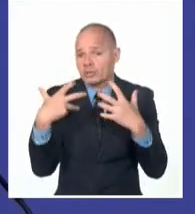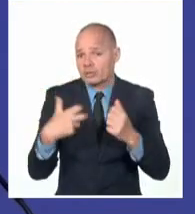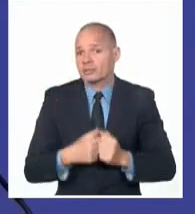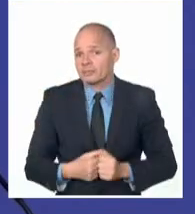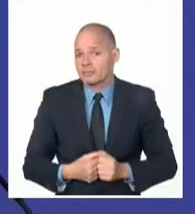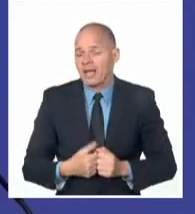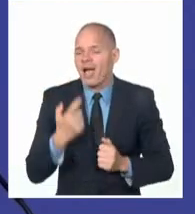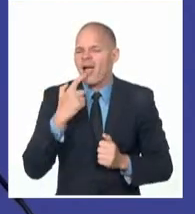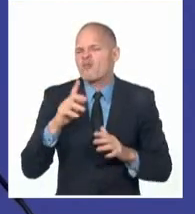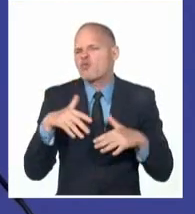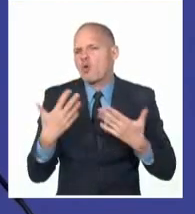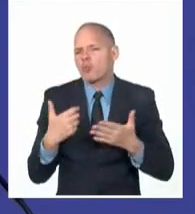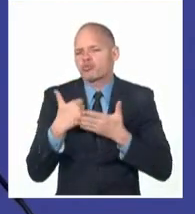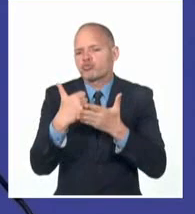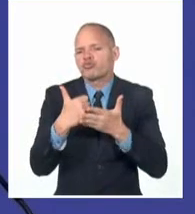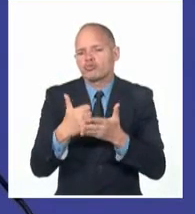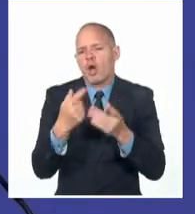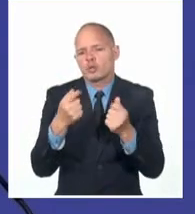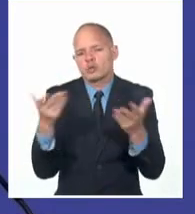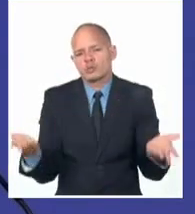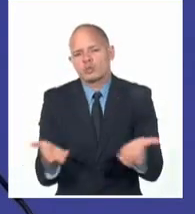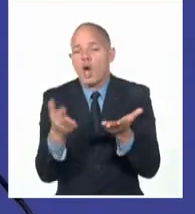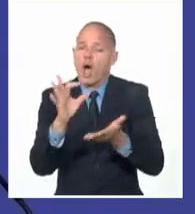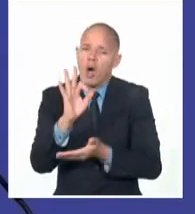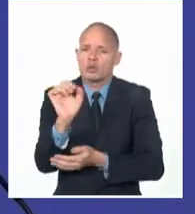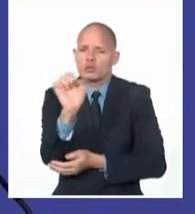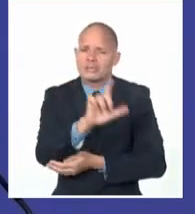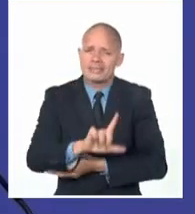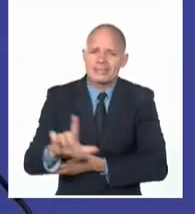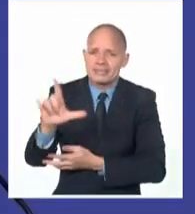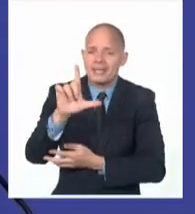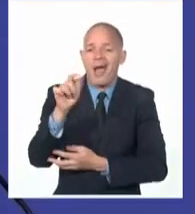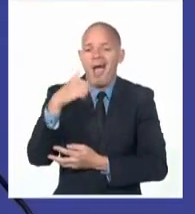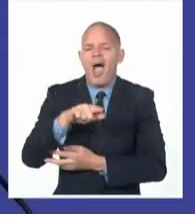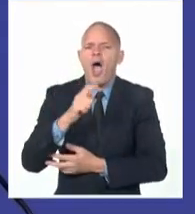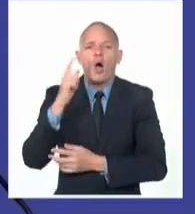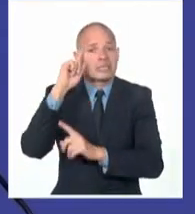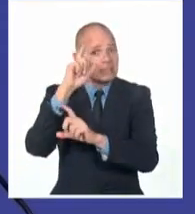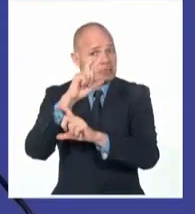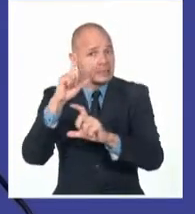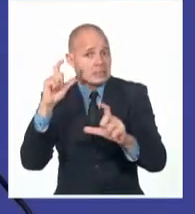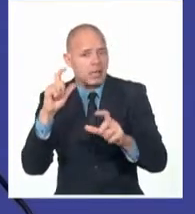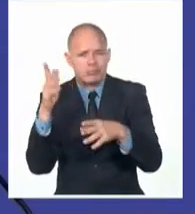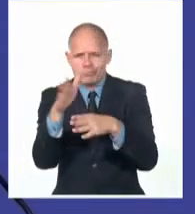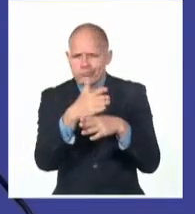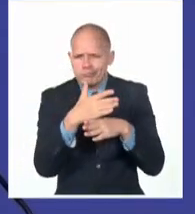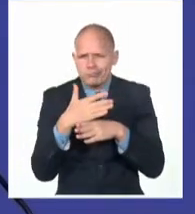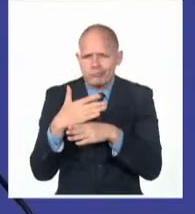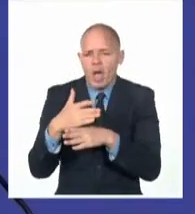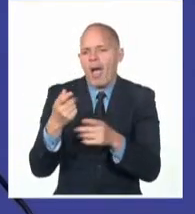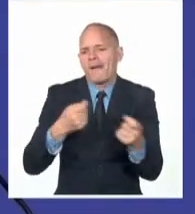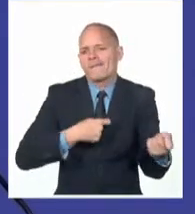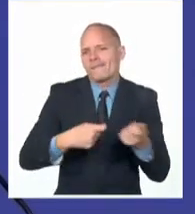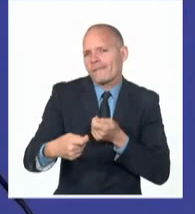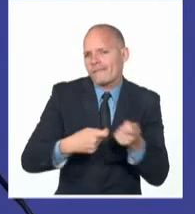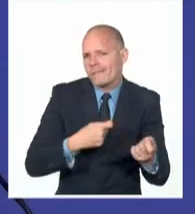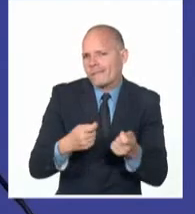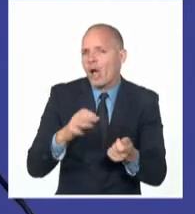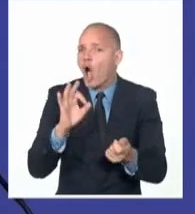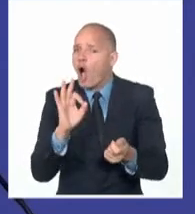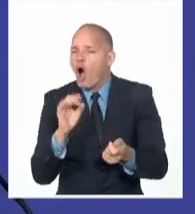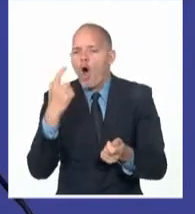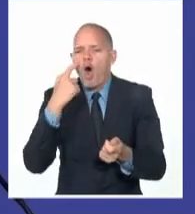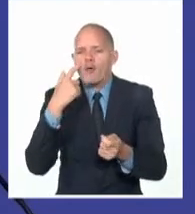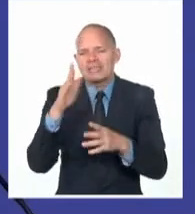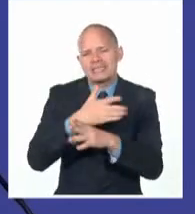el desarrollo económico y social en el campo científico-técnico, las finanzas, las